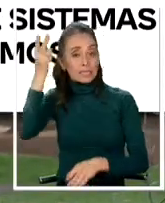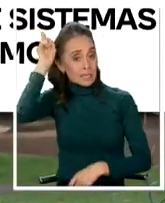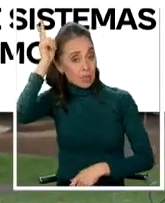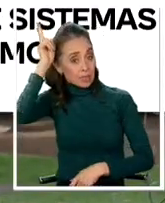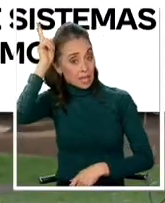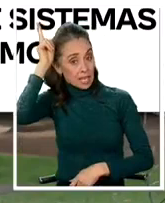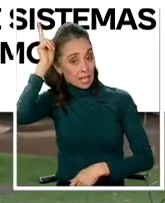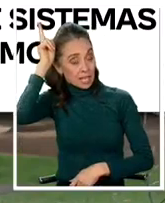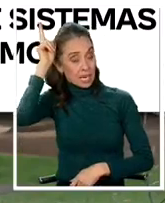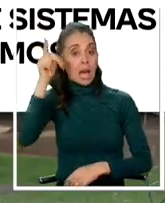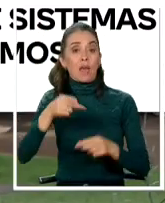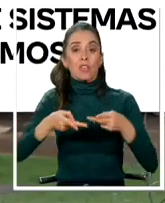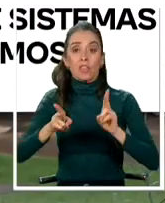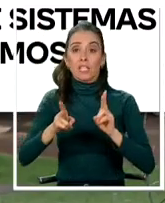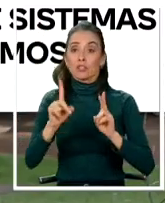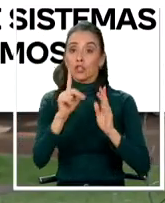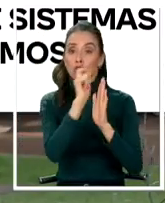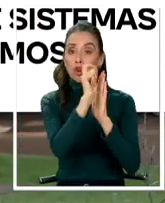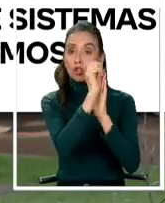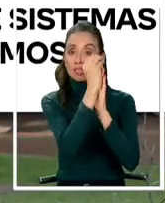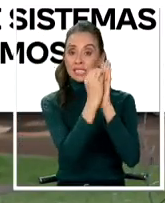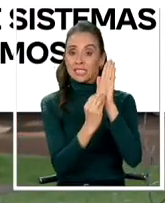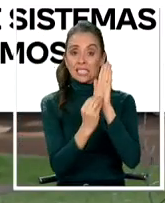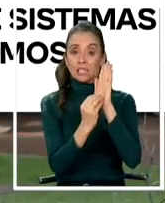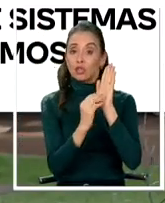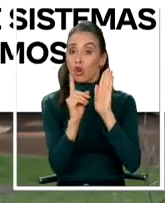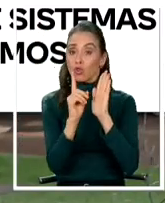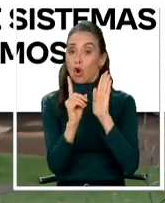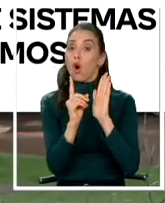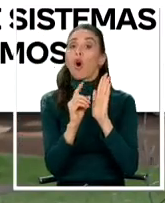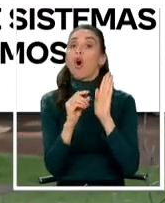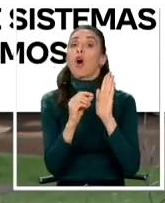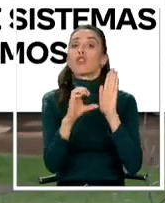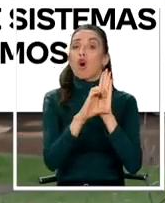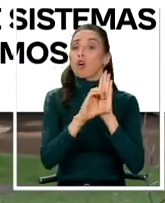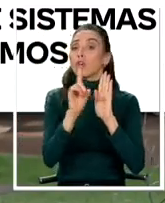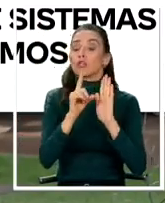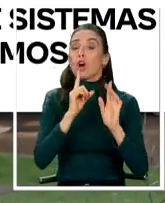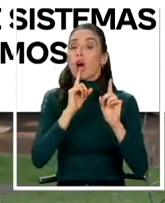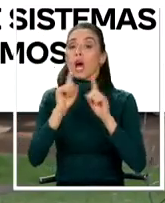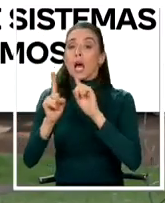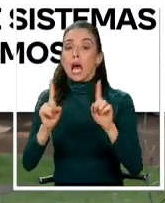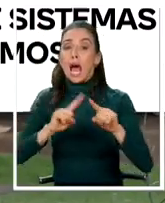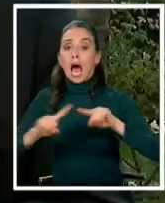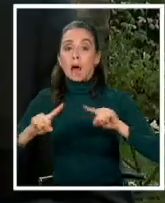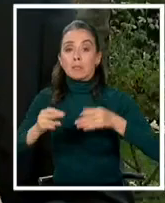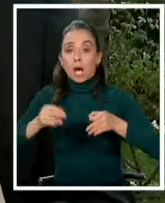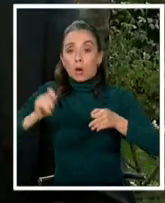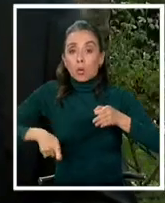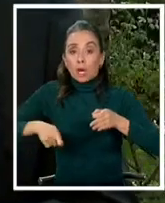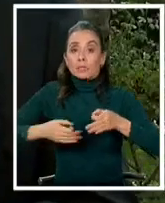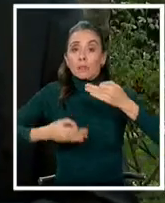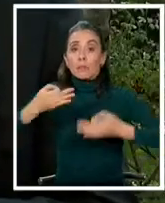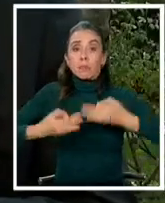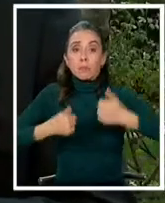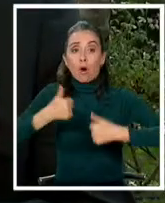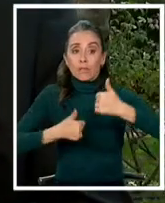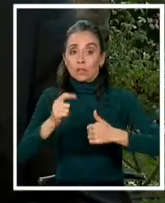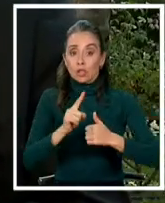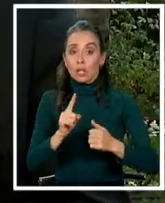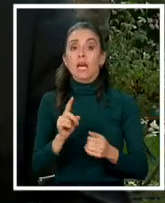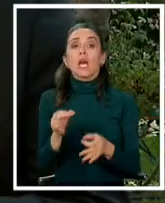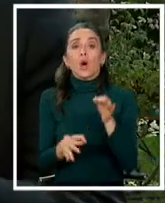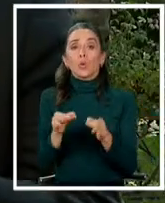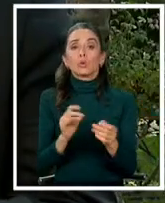derecho que recordemos no está escrito y que quien lo administra no son jueces profesionales es una justicia básicamente de